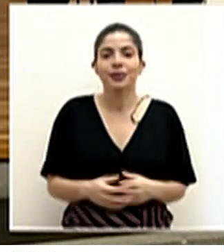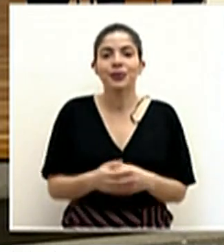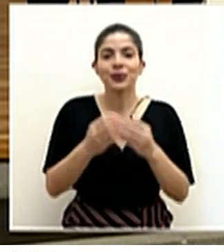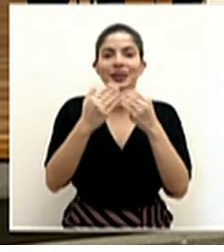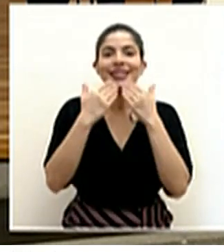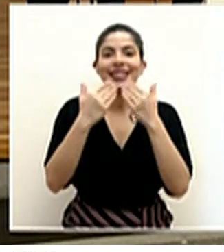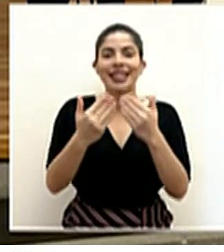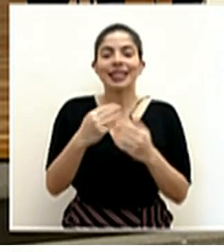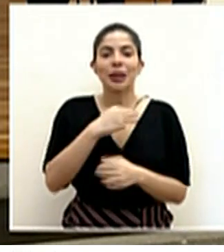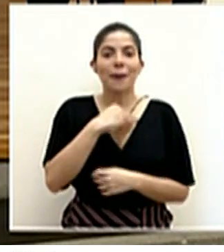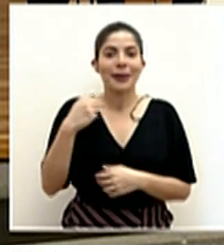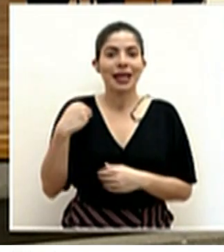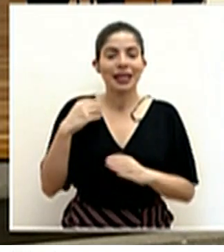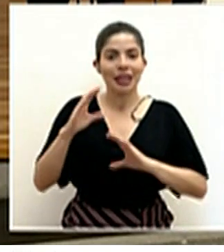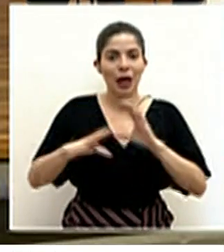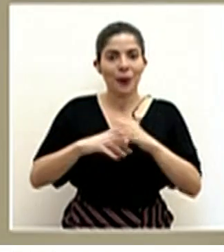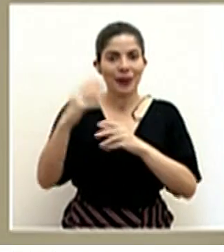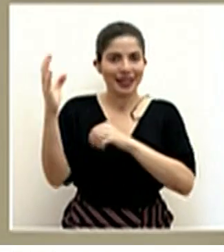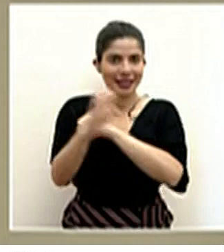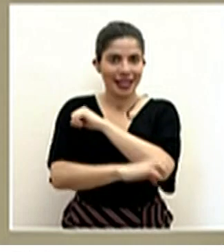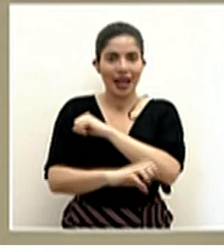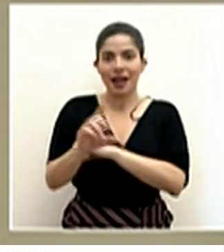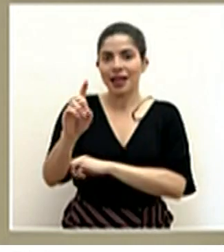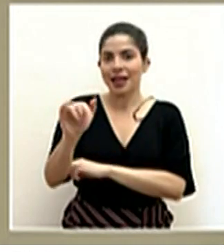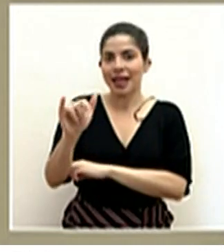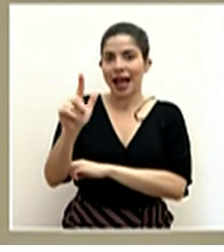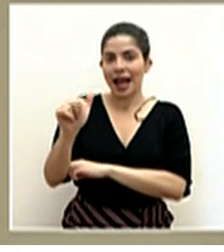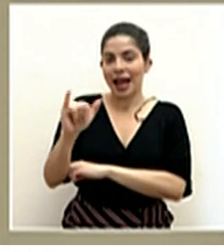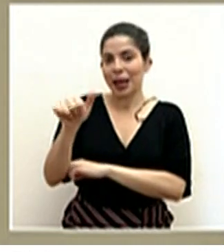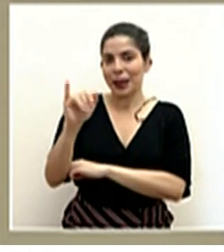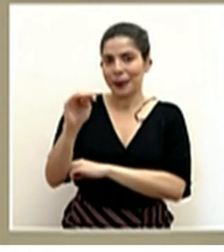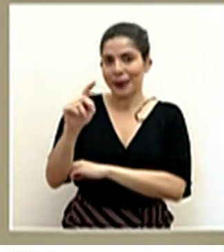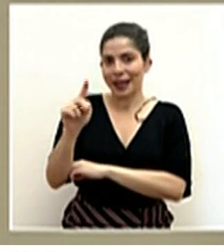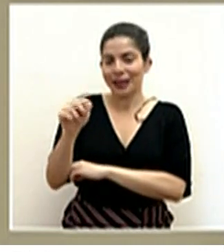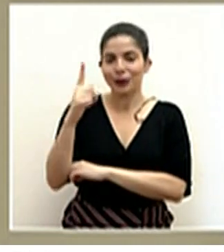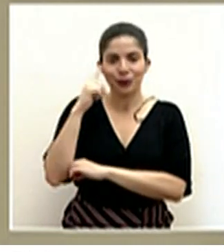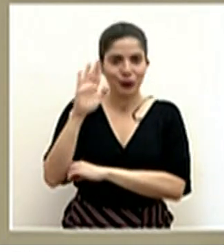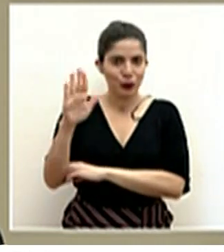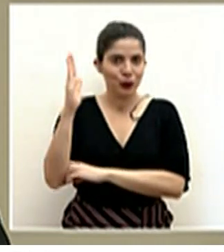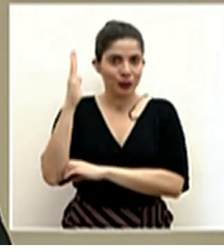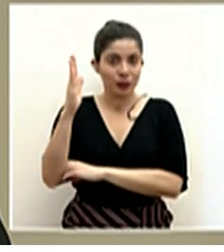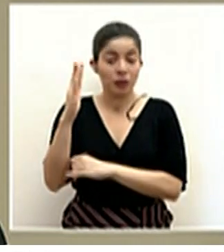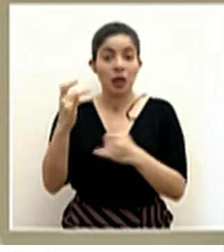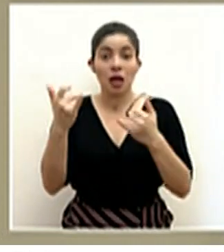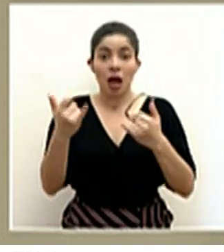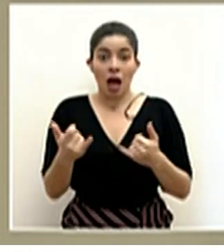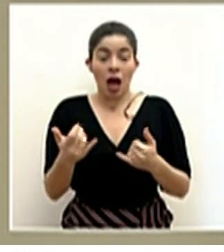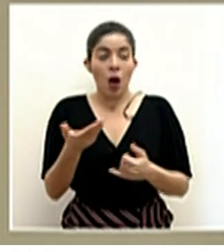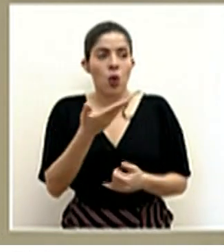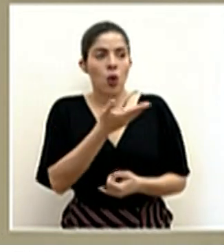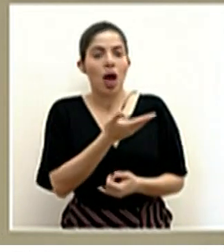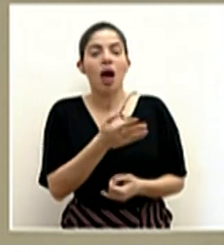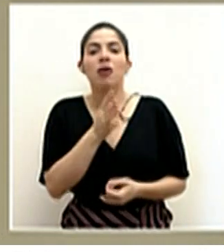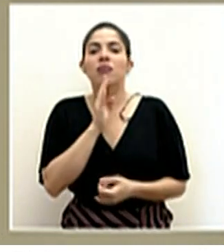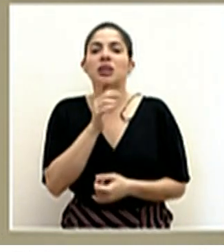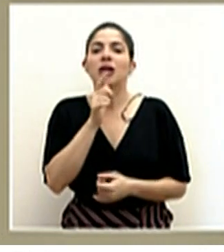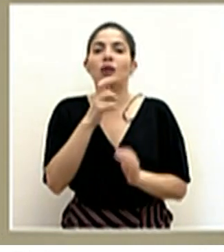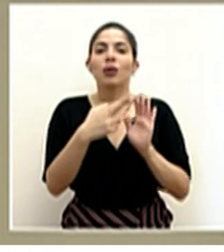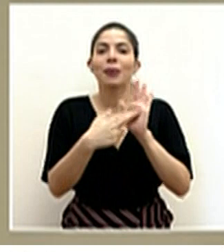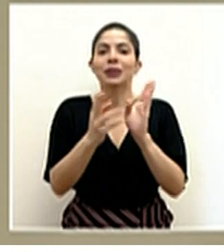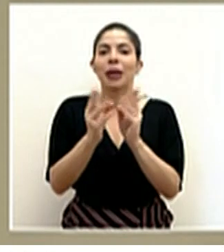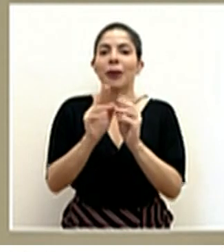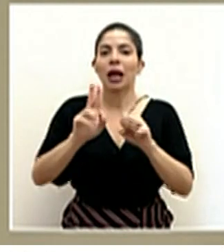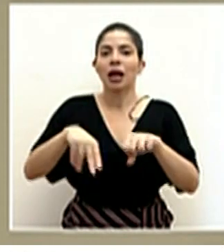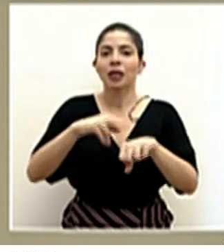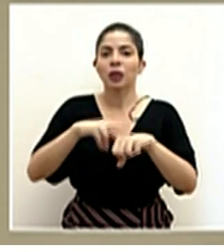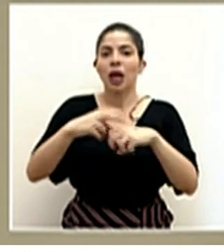Muchas gracias a la ministra de Comercio Exterior, Diala Jiménez, por su mensaje. A continuación, escucharemos al representante de la Cámara Nacional